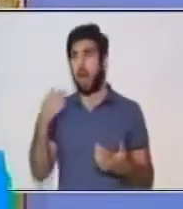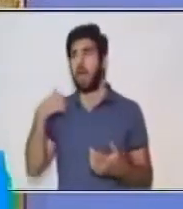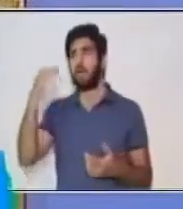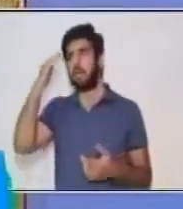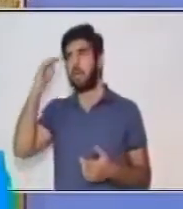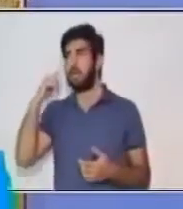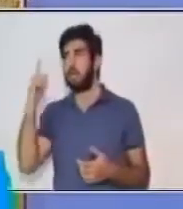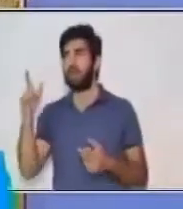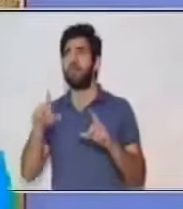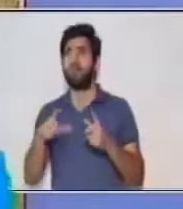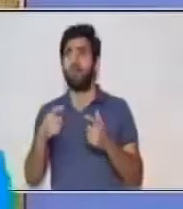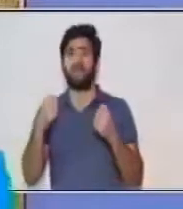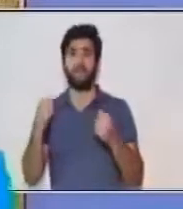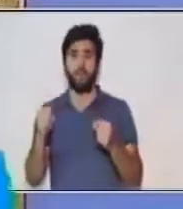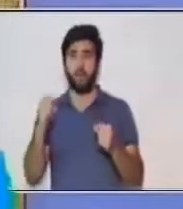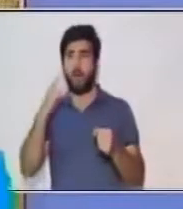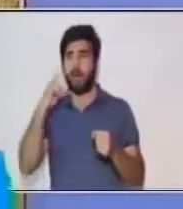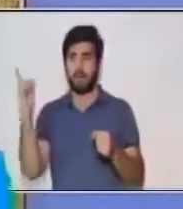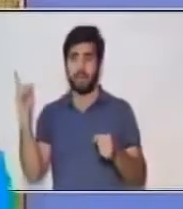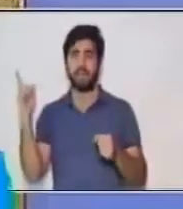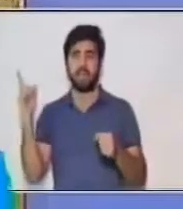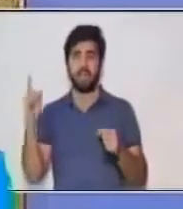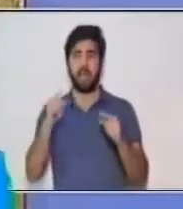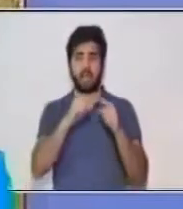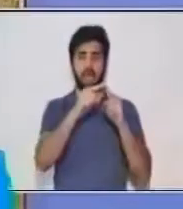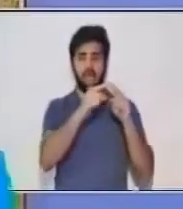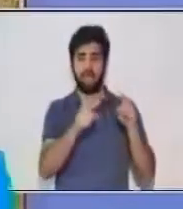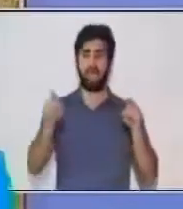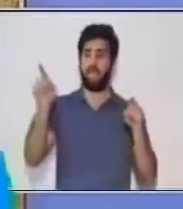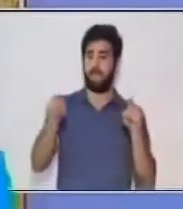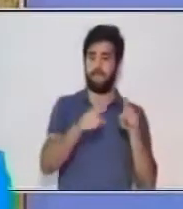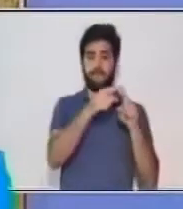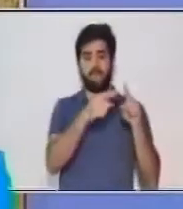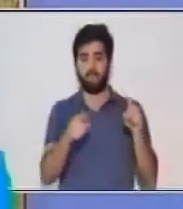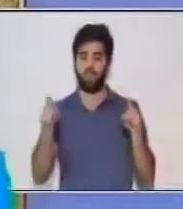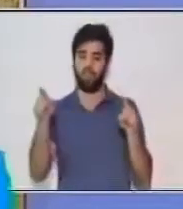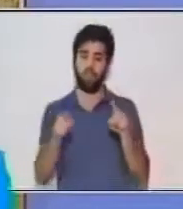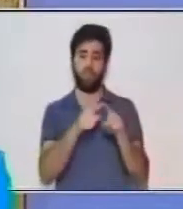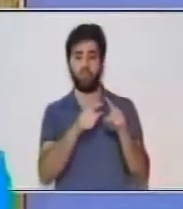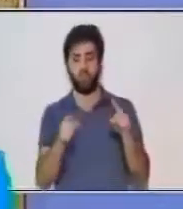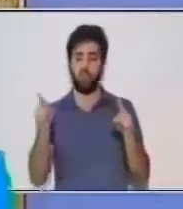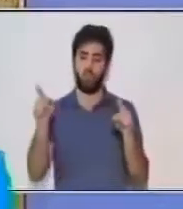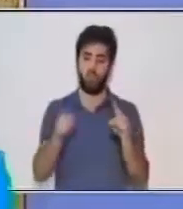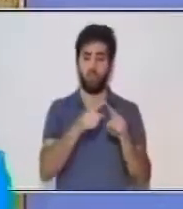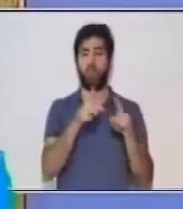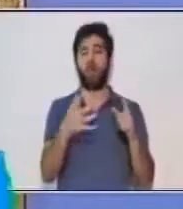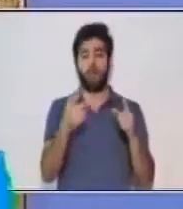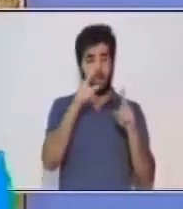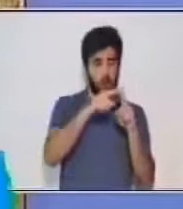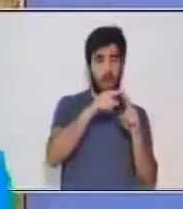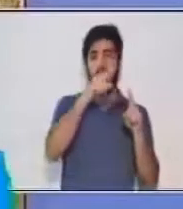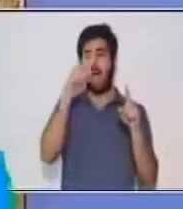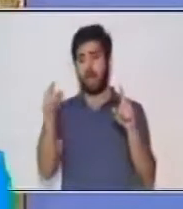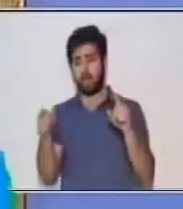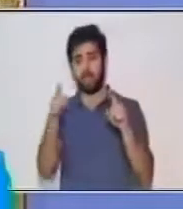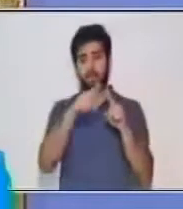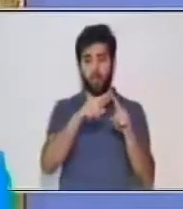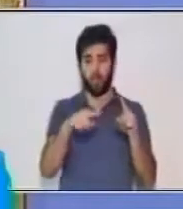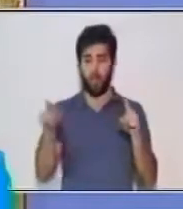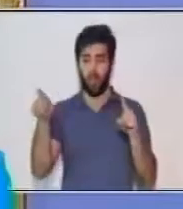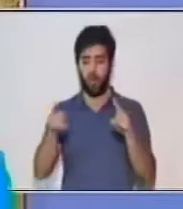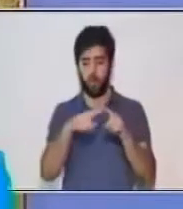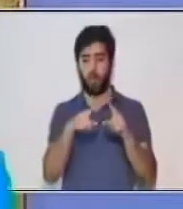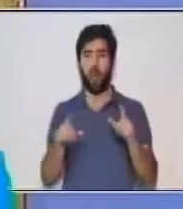la frecuencia de oscilación, que es de ir de uno de los extremos al otro.